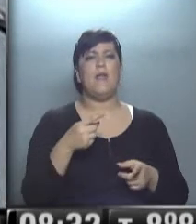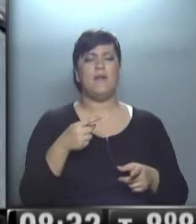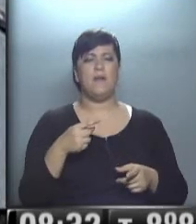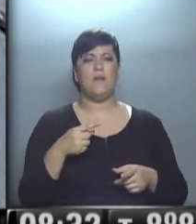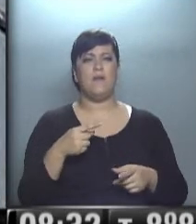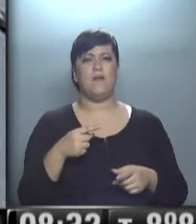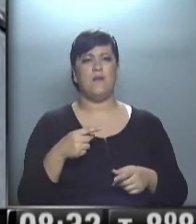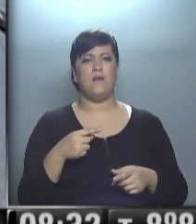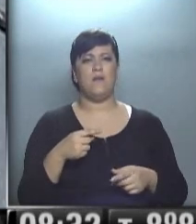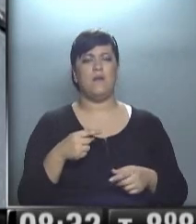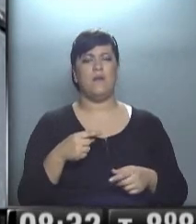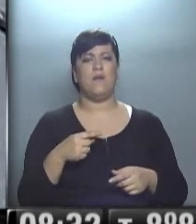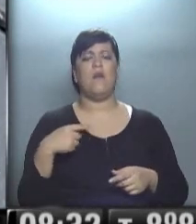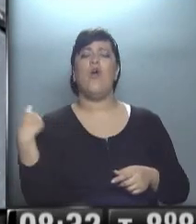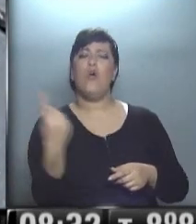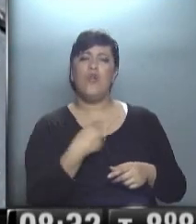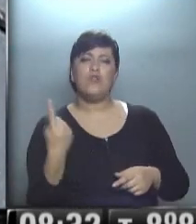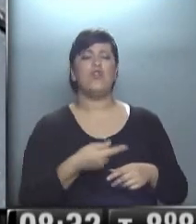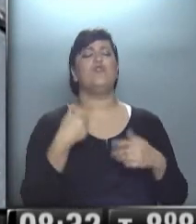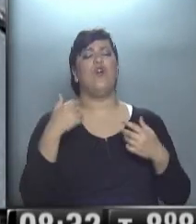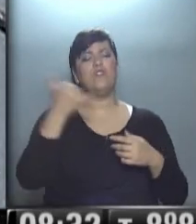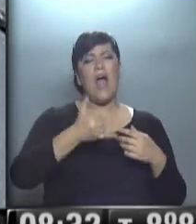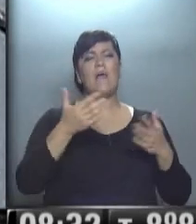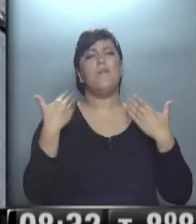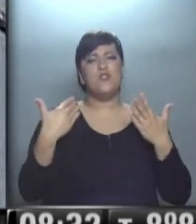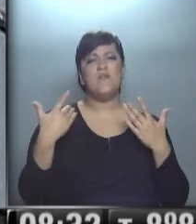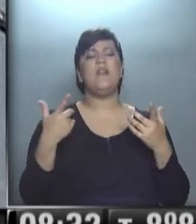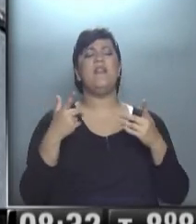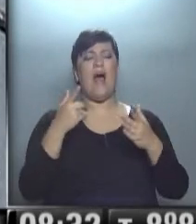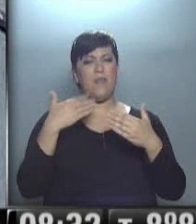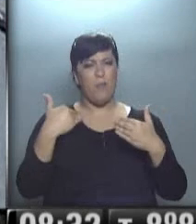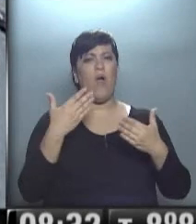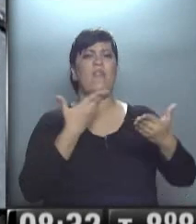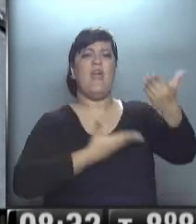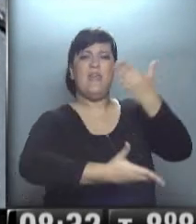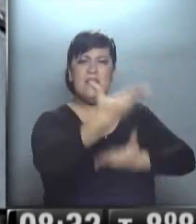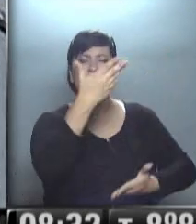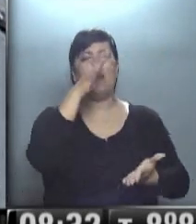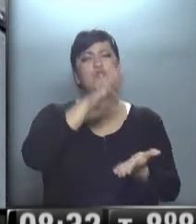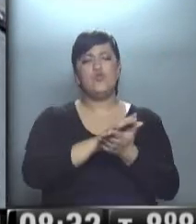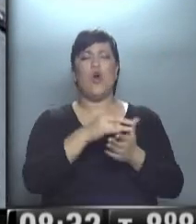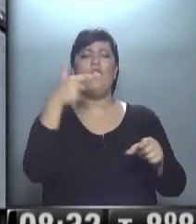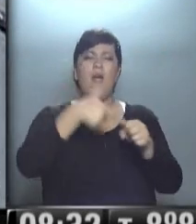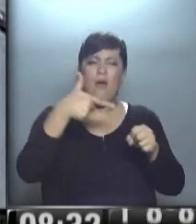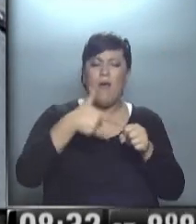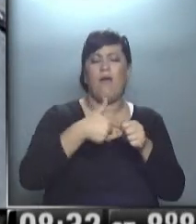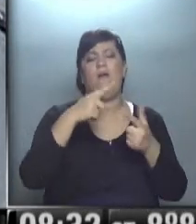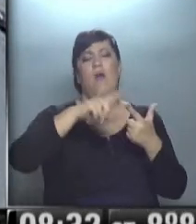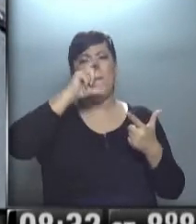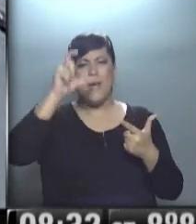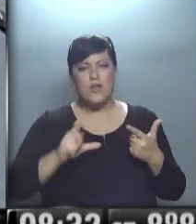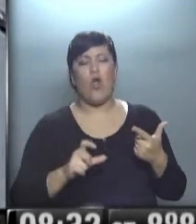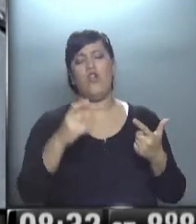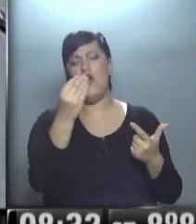tenemos la posibilidad de generar mecanismos de intercambio en materia de combustibles petróleo por alimentos